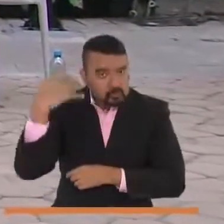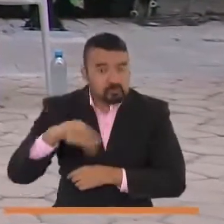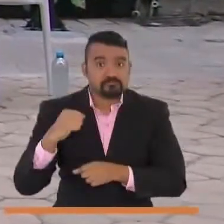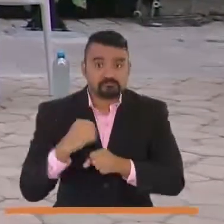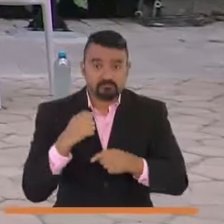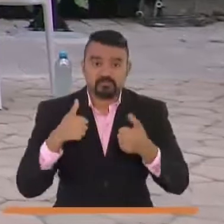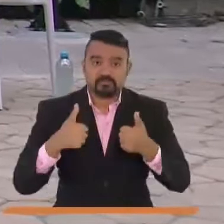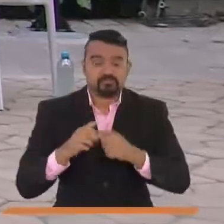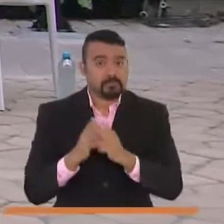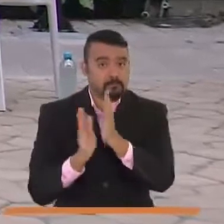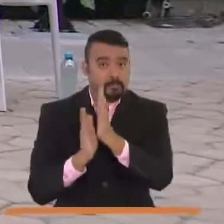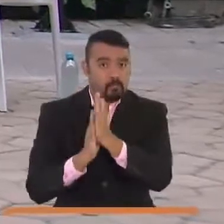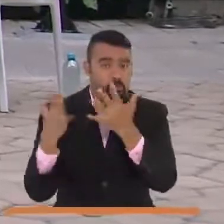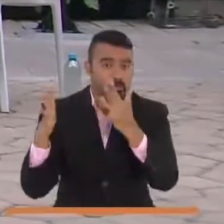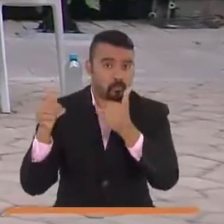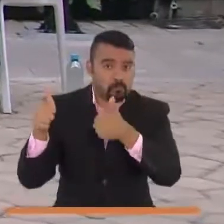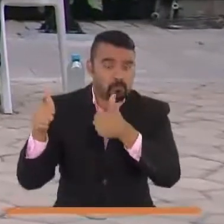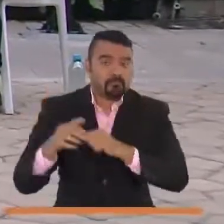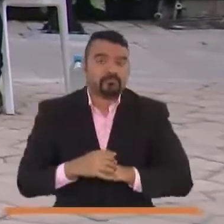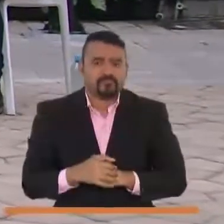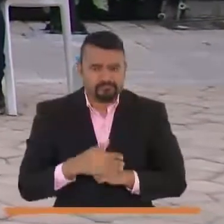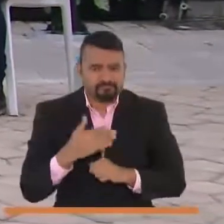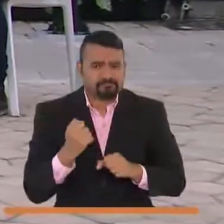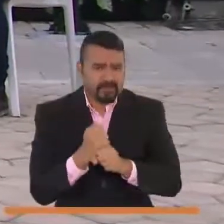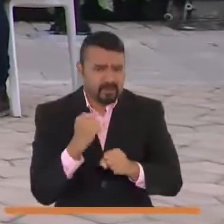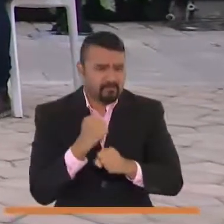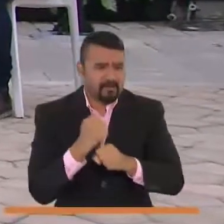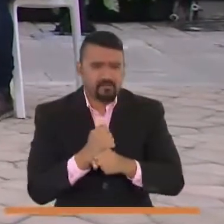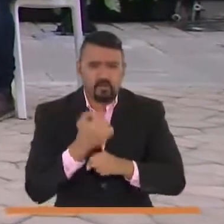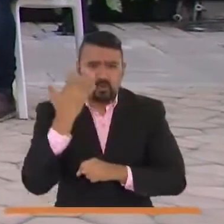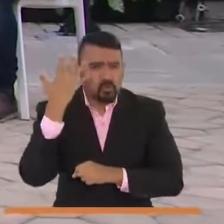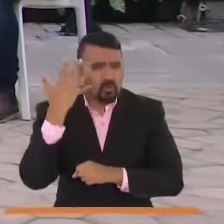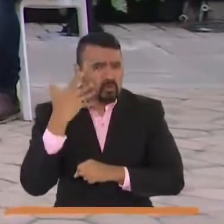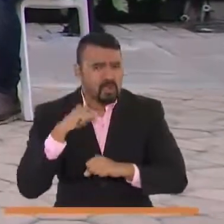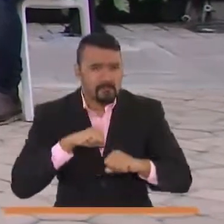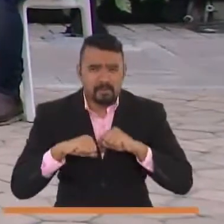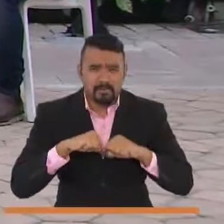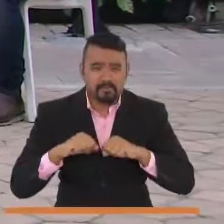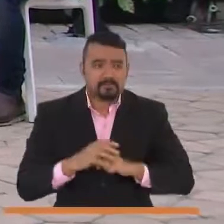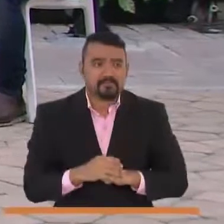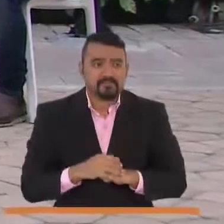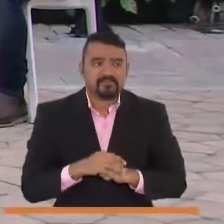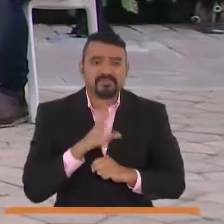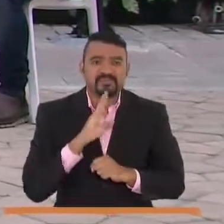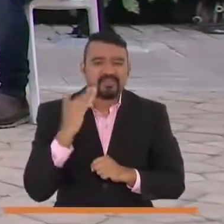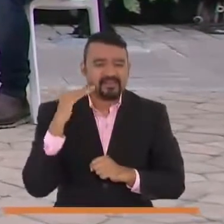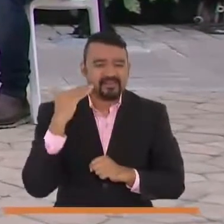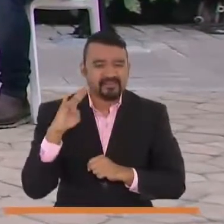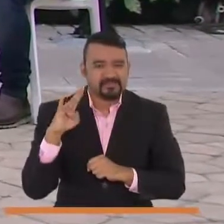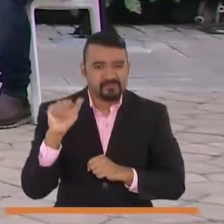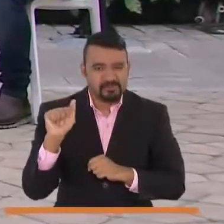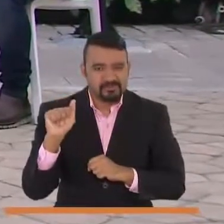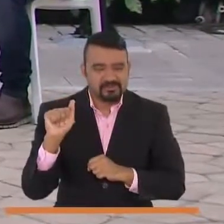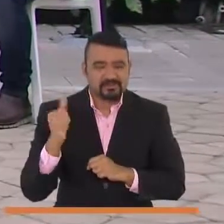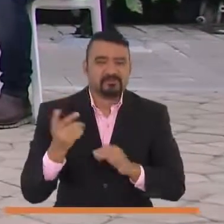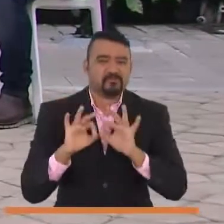con nosotros trabajando todos estos meses sin pausa. Agradecerle también a mi esposa Erika